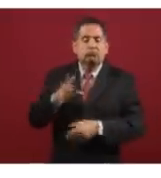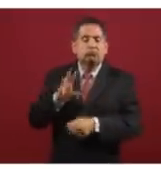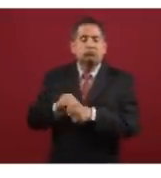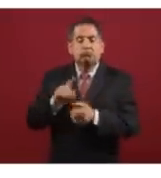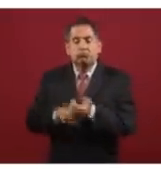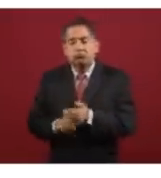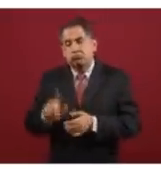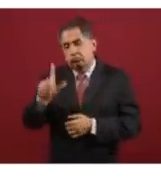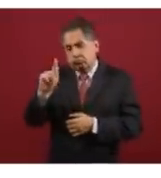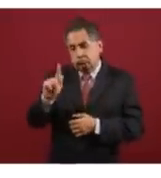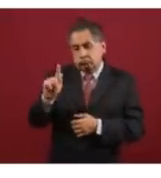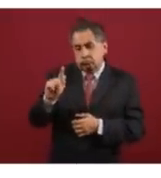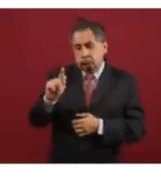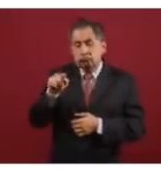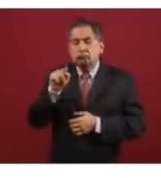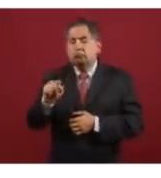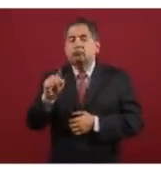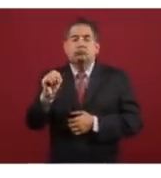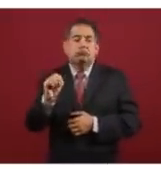de